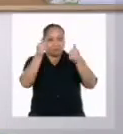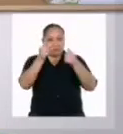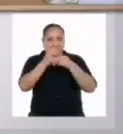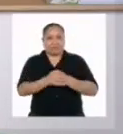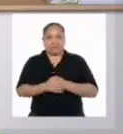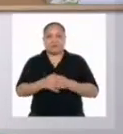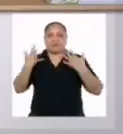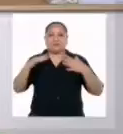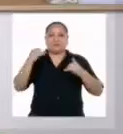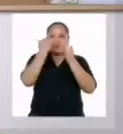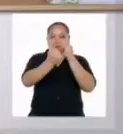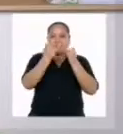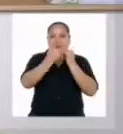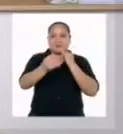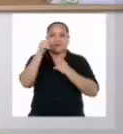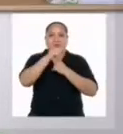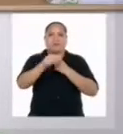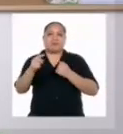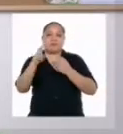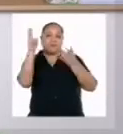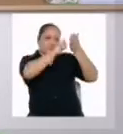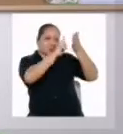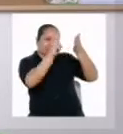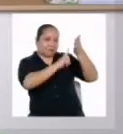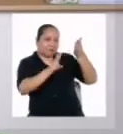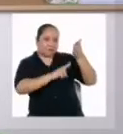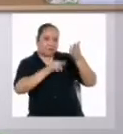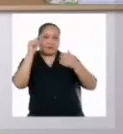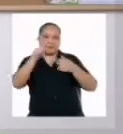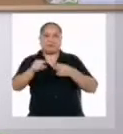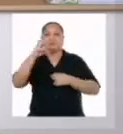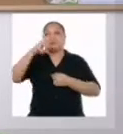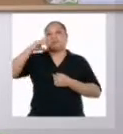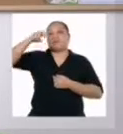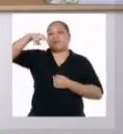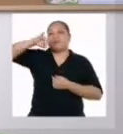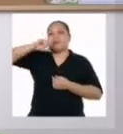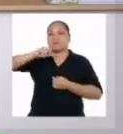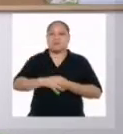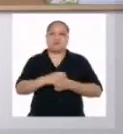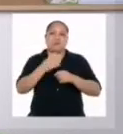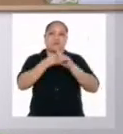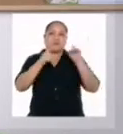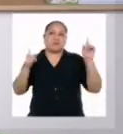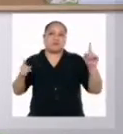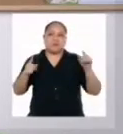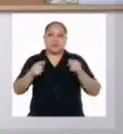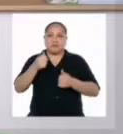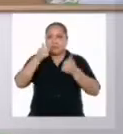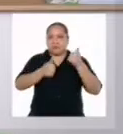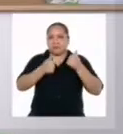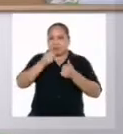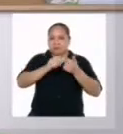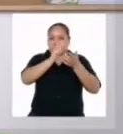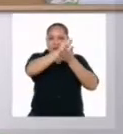Bien, hemos concluido entonces con la lectura, que es una crónica. Pero, ¿qué tipo de texto es